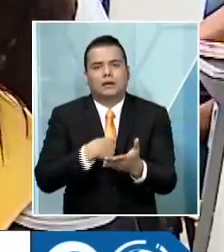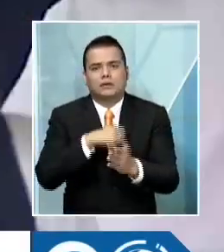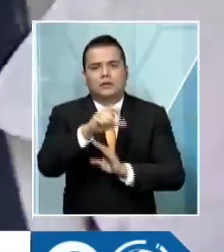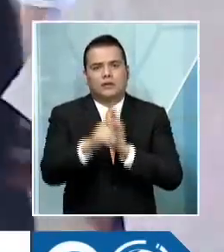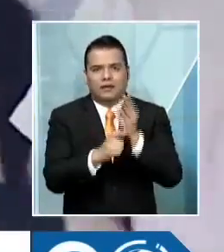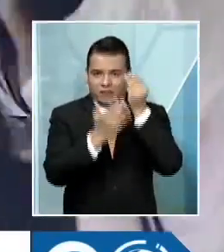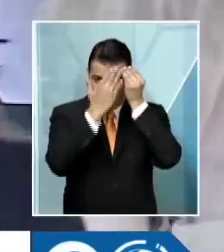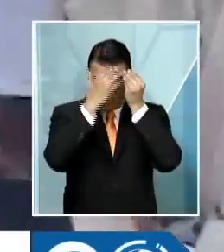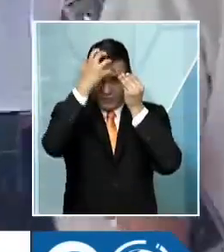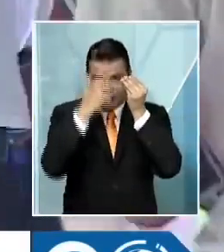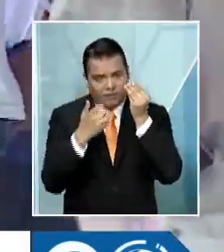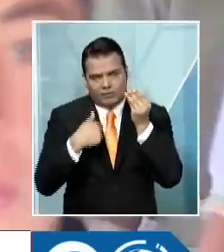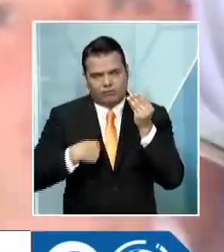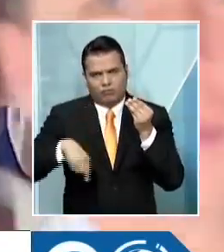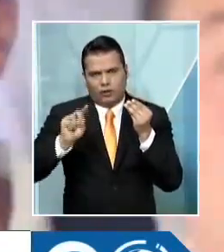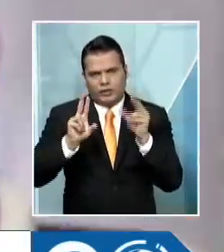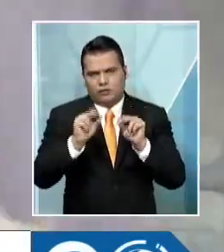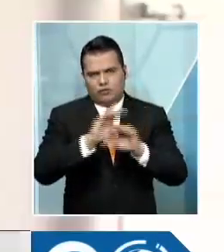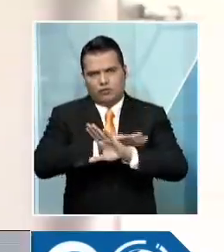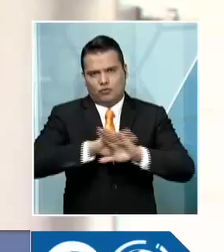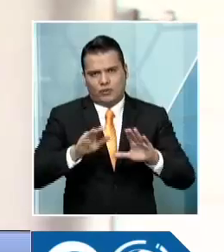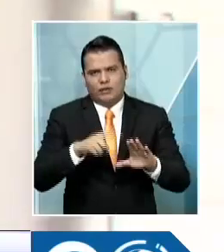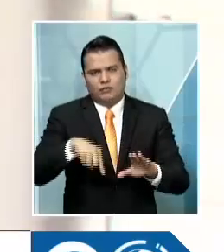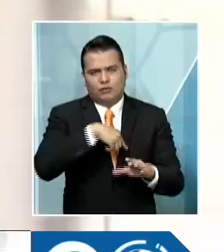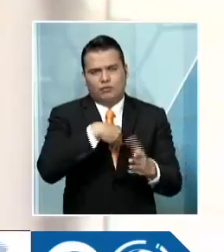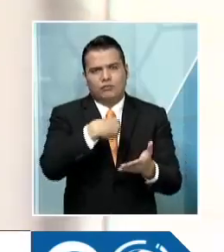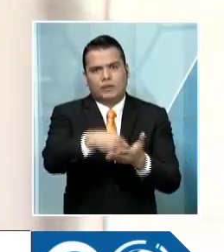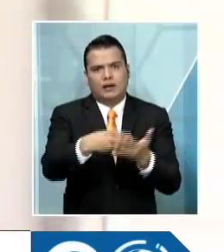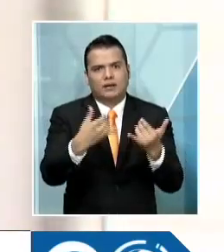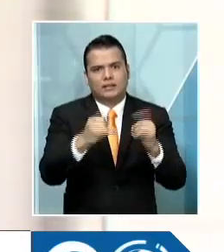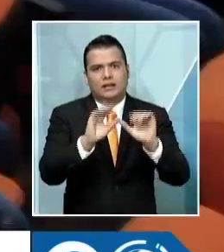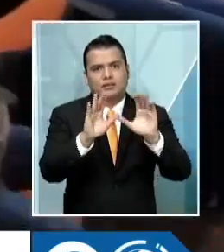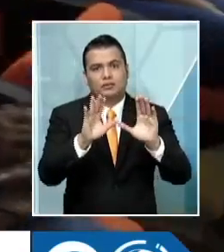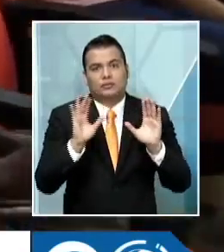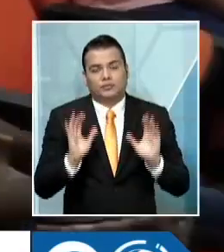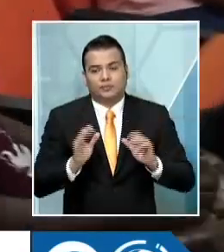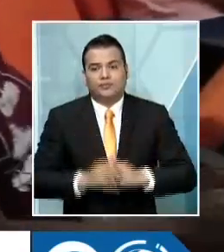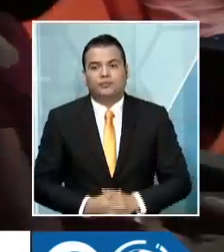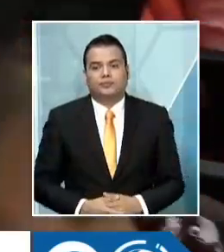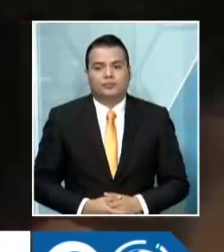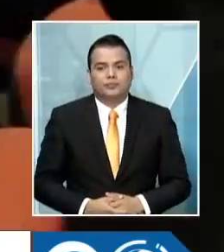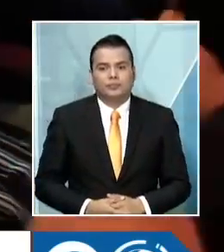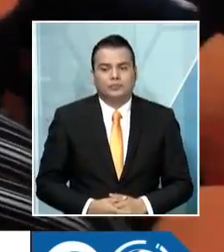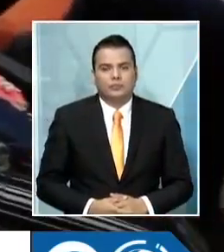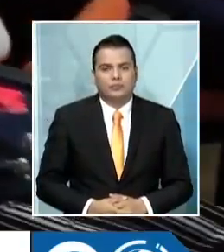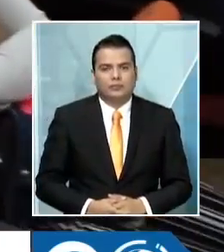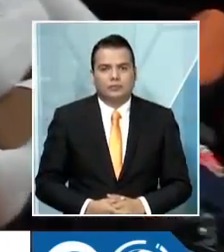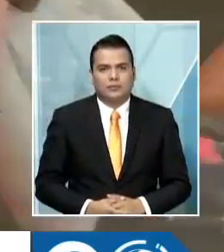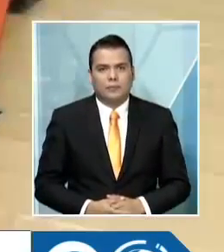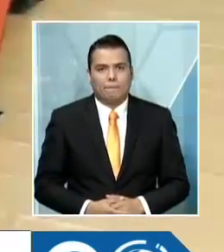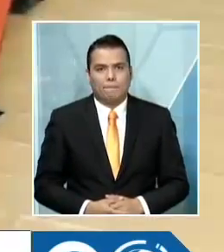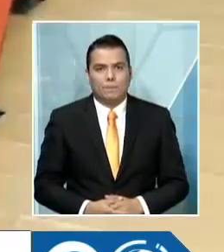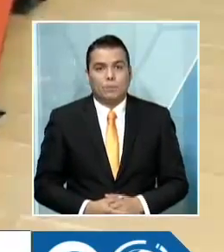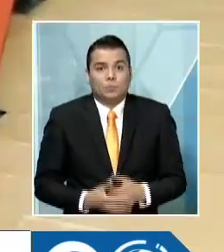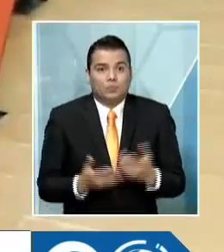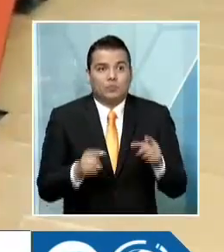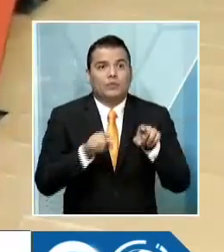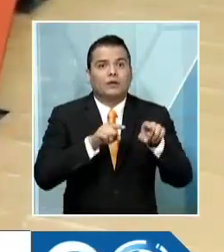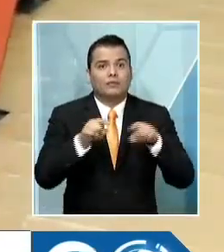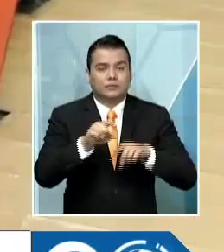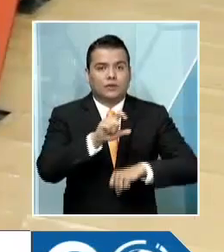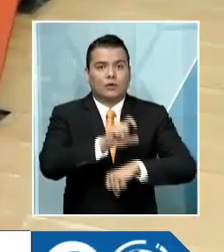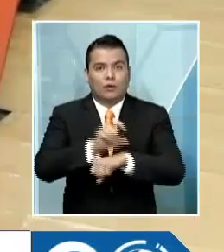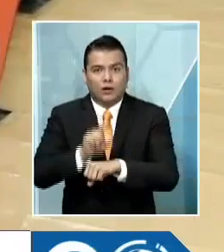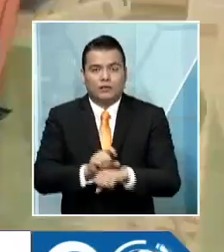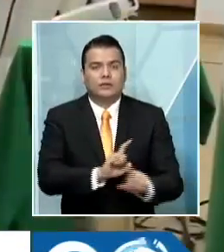y nosotros pagamos el 50% de ellas. Los beneficiados serán estudiantes de grado 11 de 149 instituciones